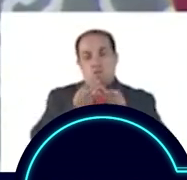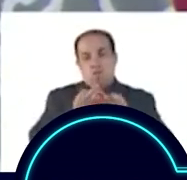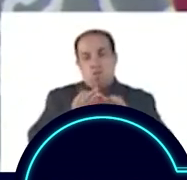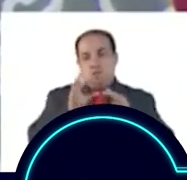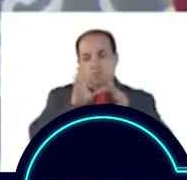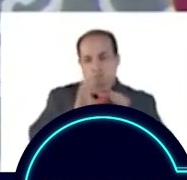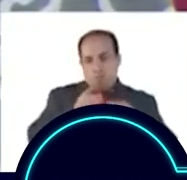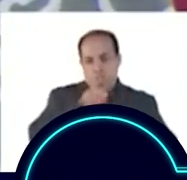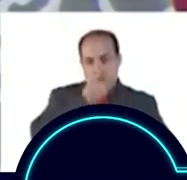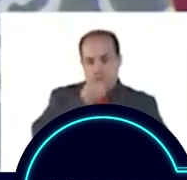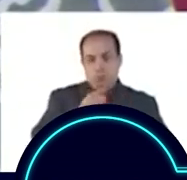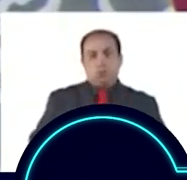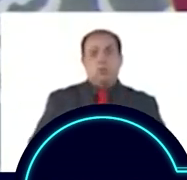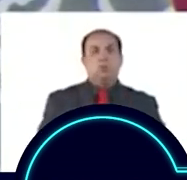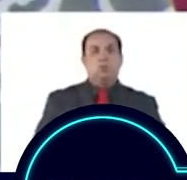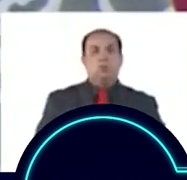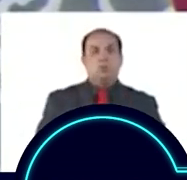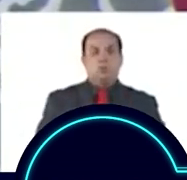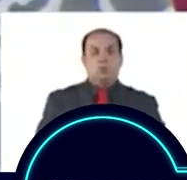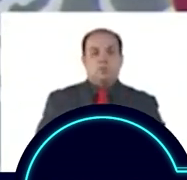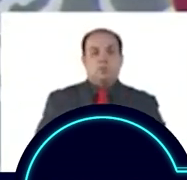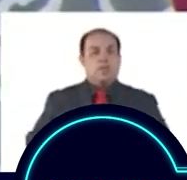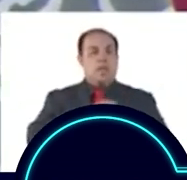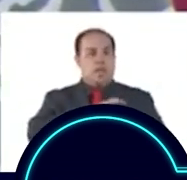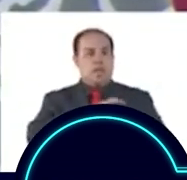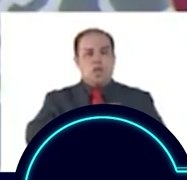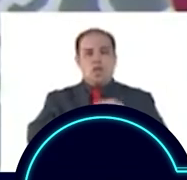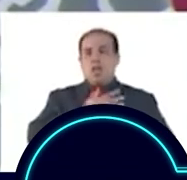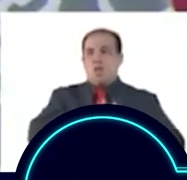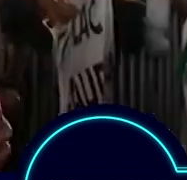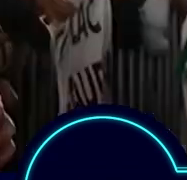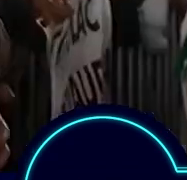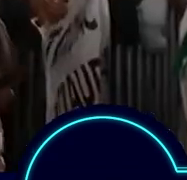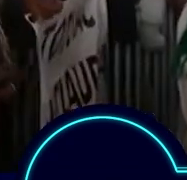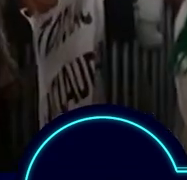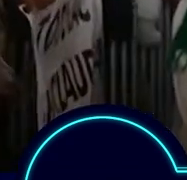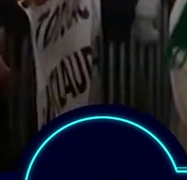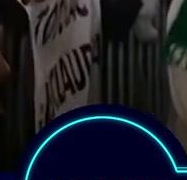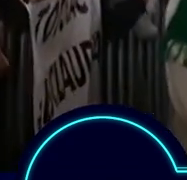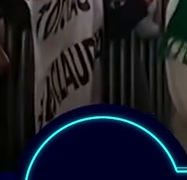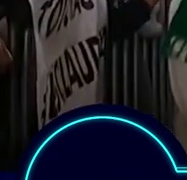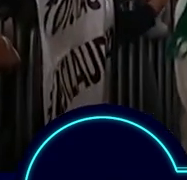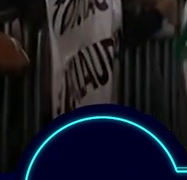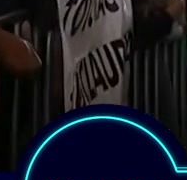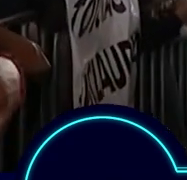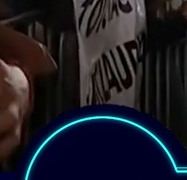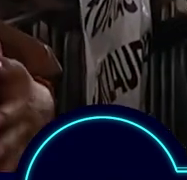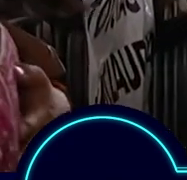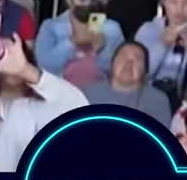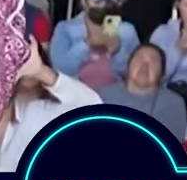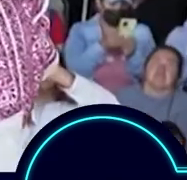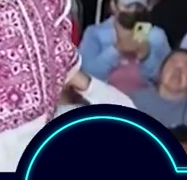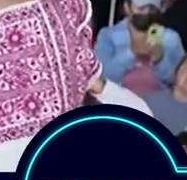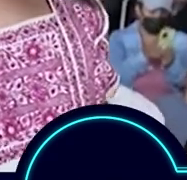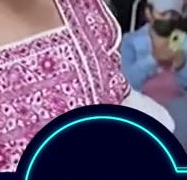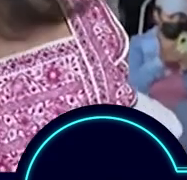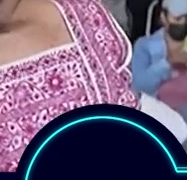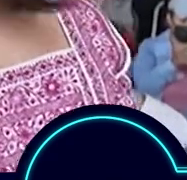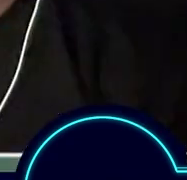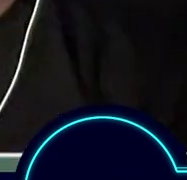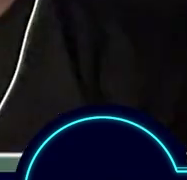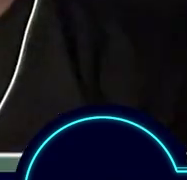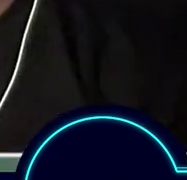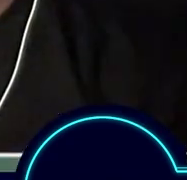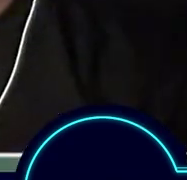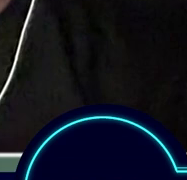promoción que hacen a políticos o estamos hablando de tener unos dos o tres millones de pesos diarios aproximadamente Jesús Belinda Tú crees que